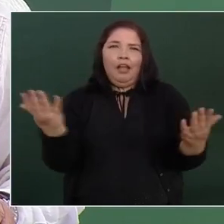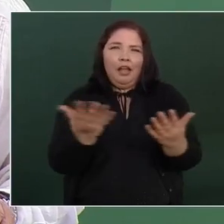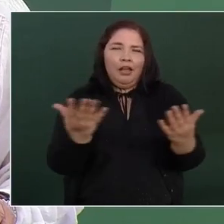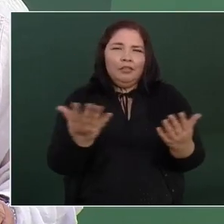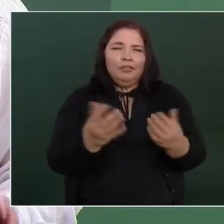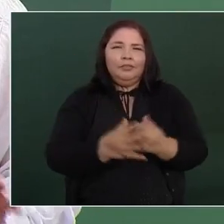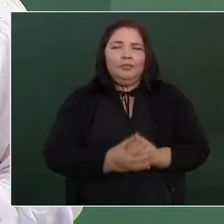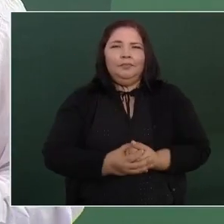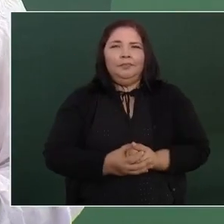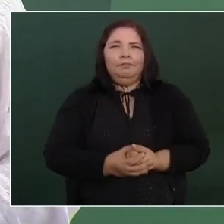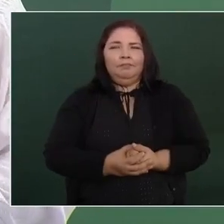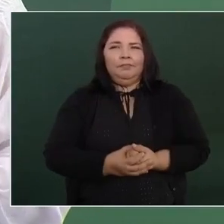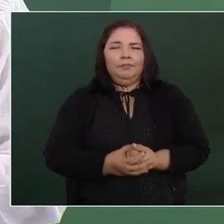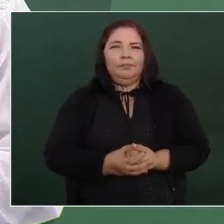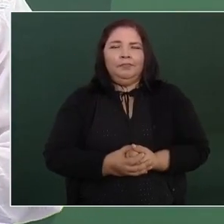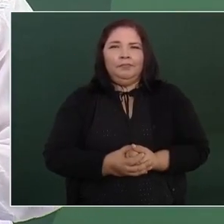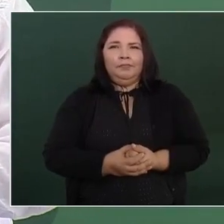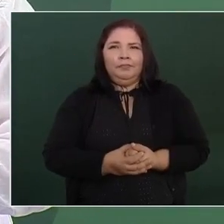afectaron,